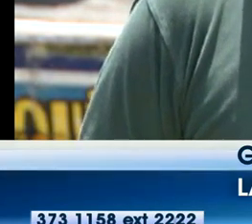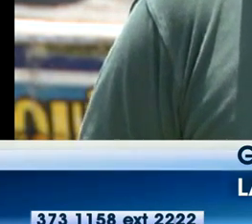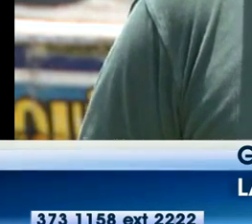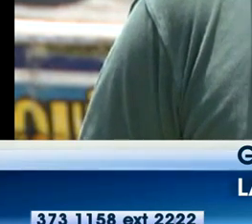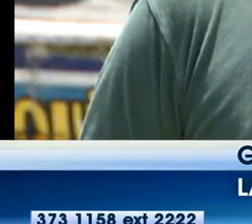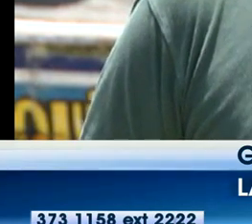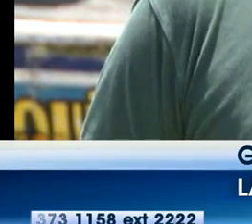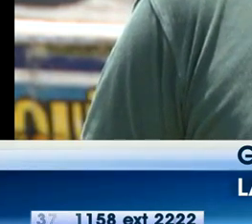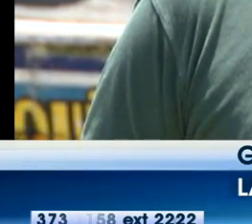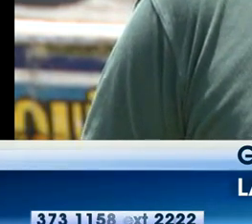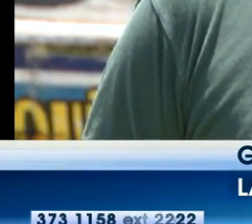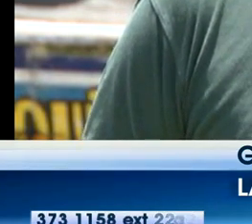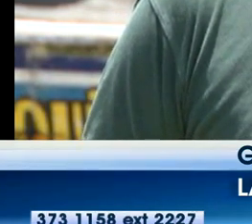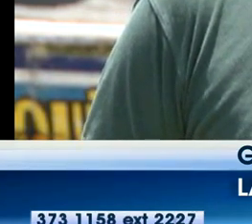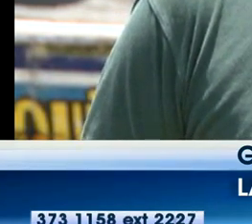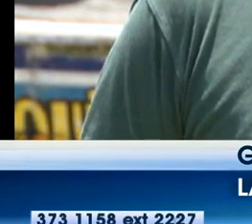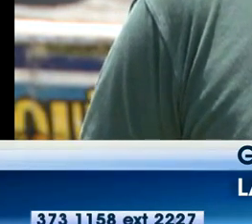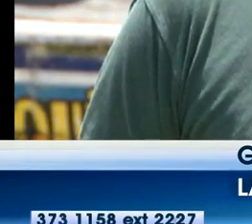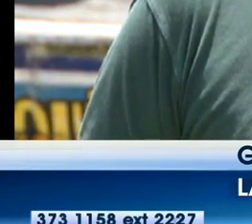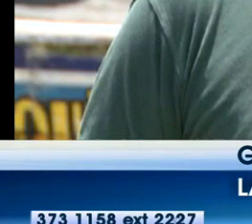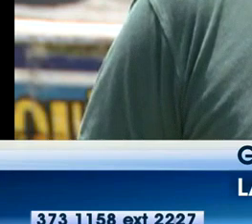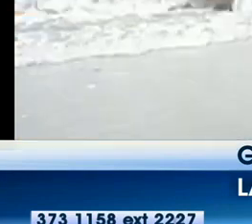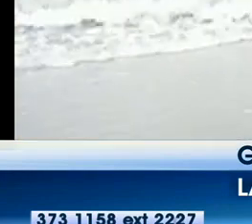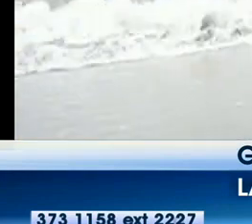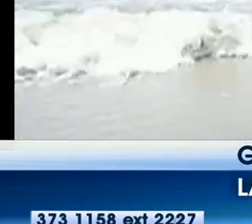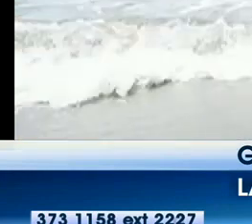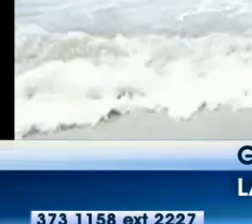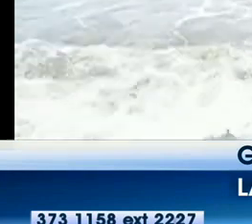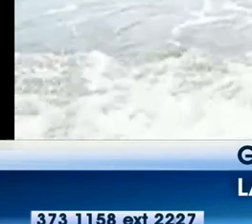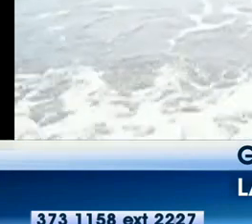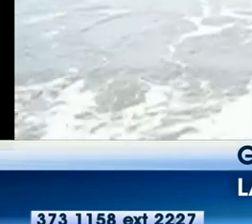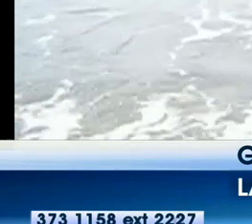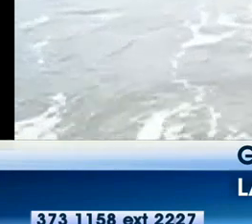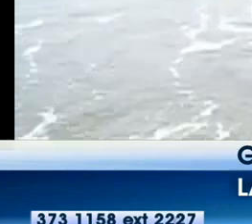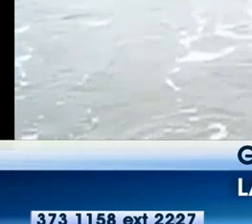noroeste de la gran península del Morro y Santa Elena.